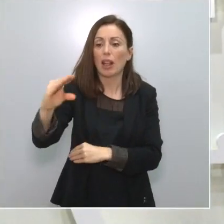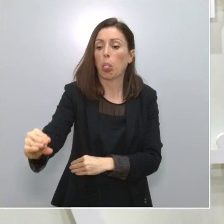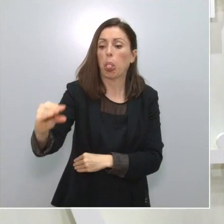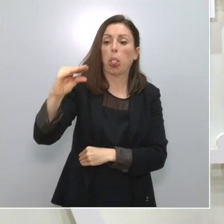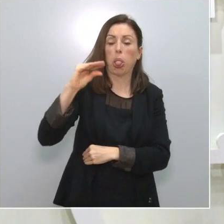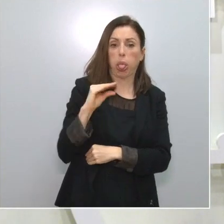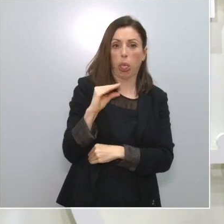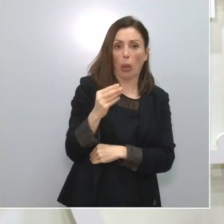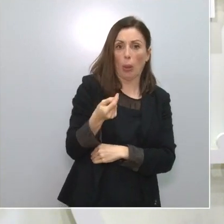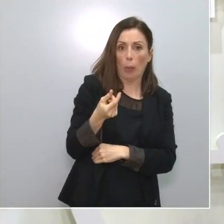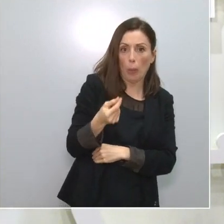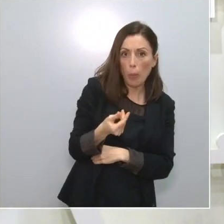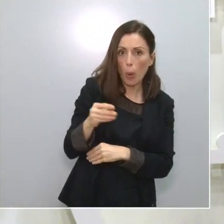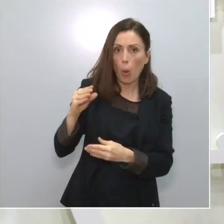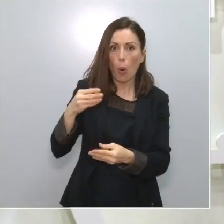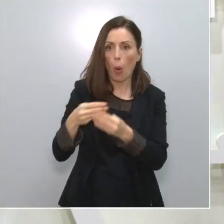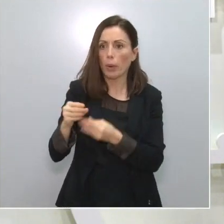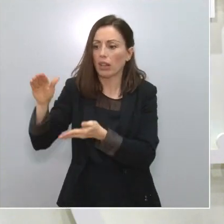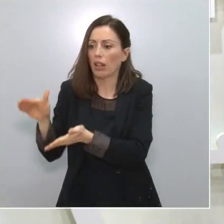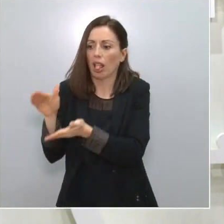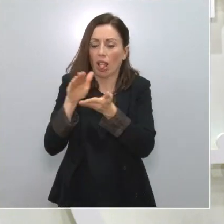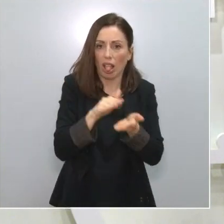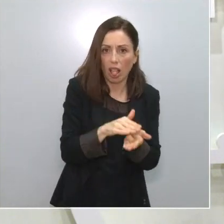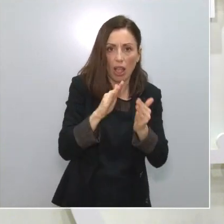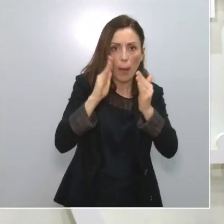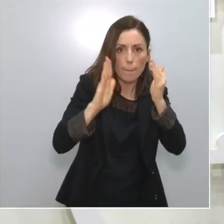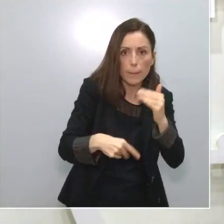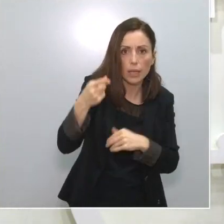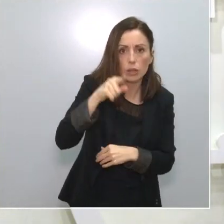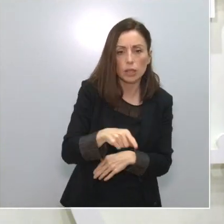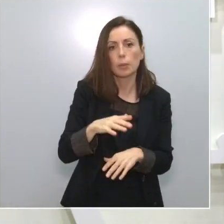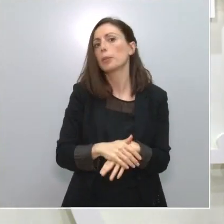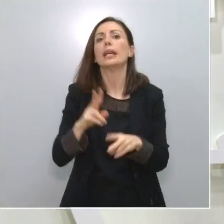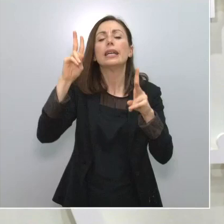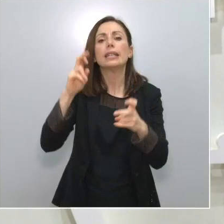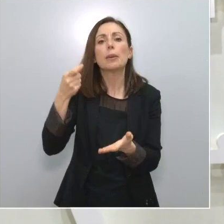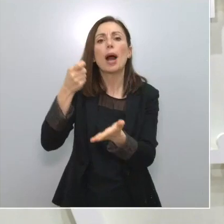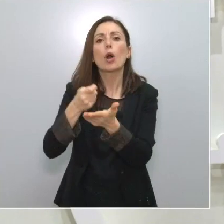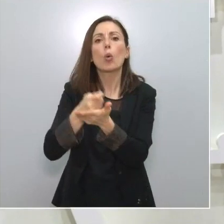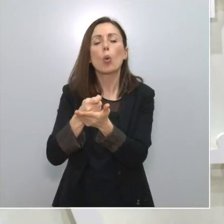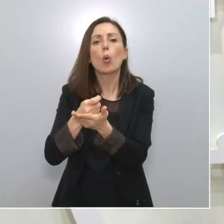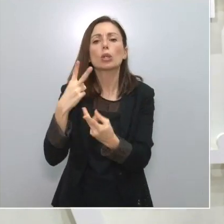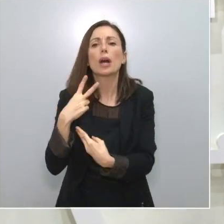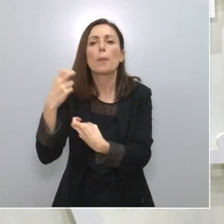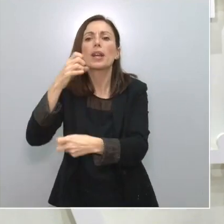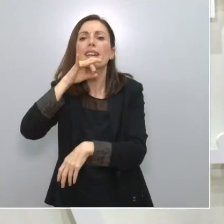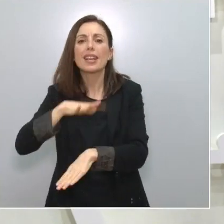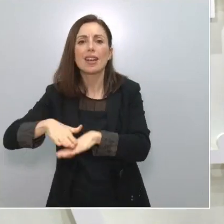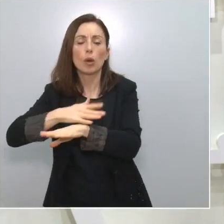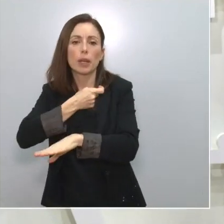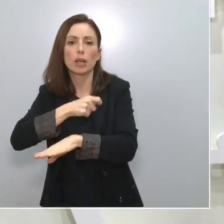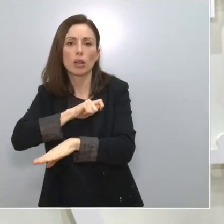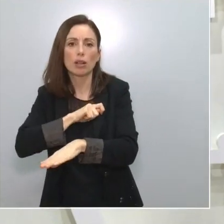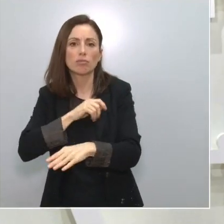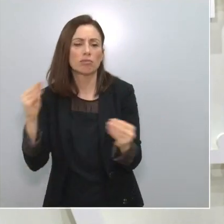infrafinanciada. Las tasas, la cuota de autónomo la cobra el Gobierno central, la cobra el Estado. No tiene ningún sentido que